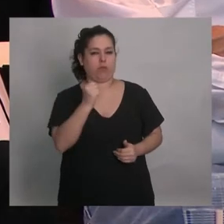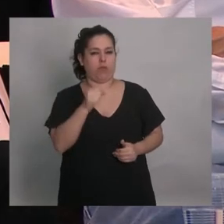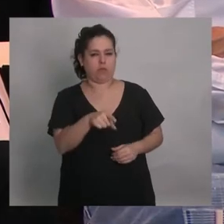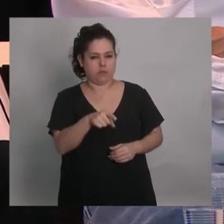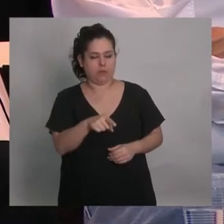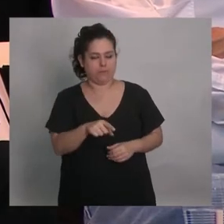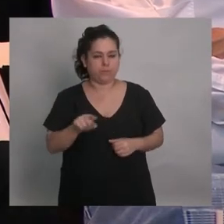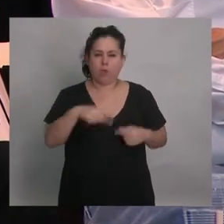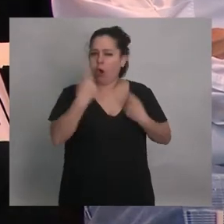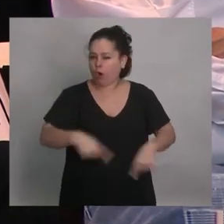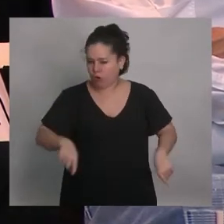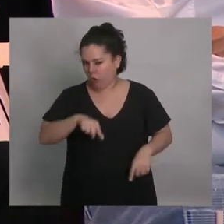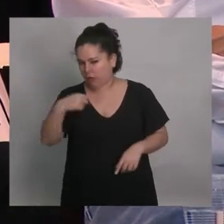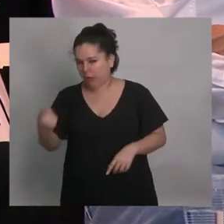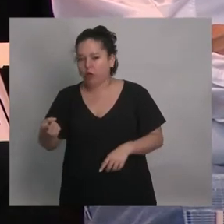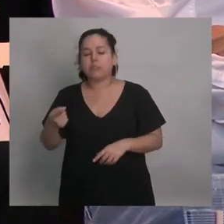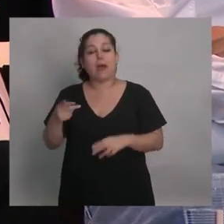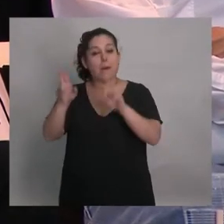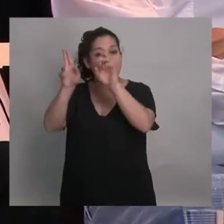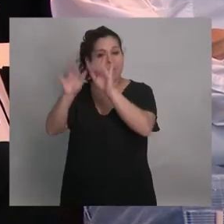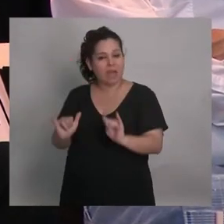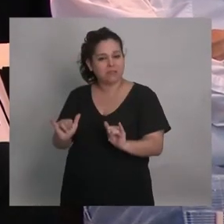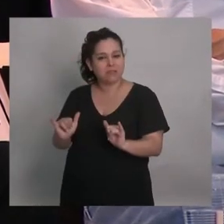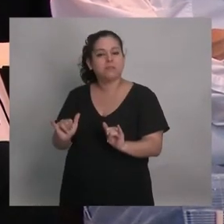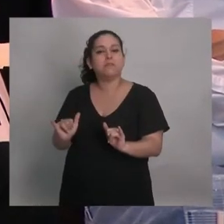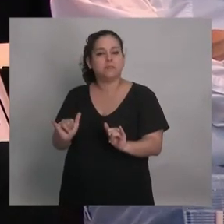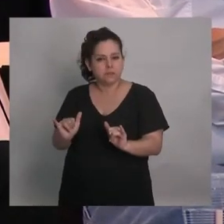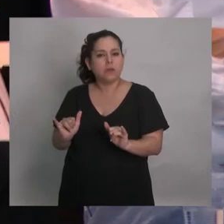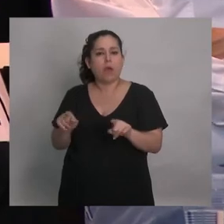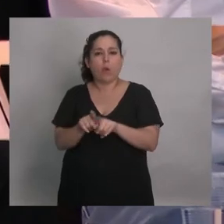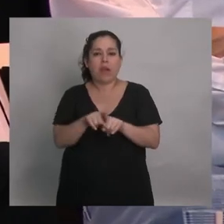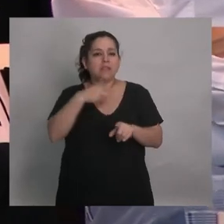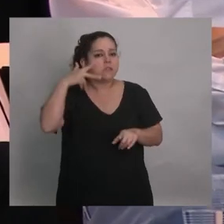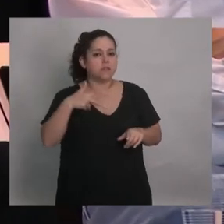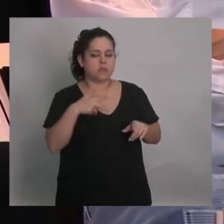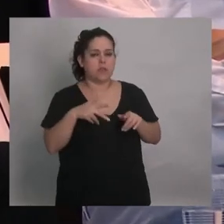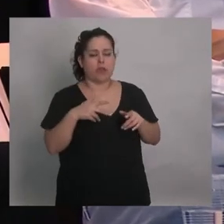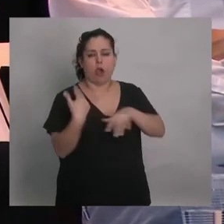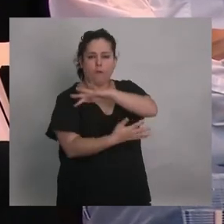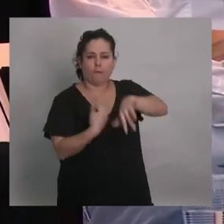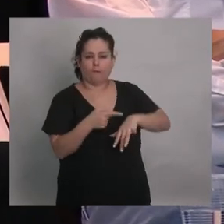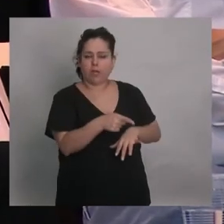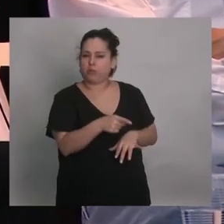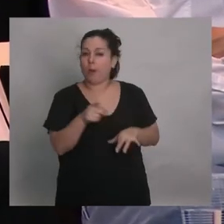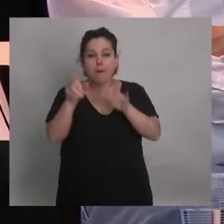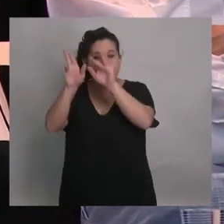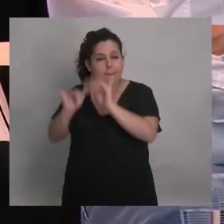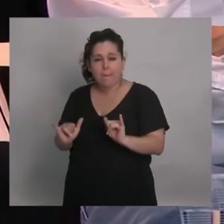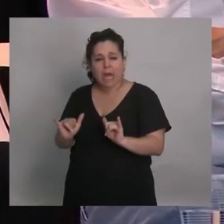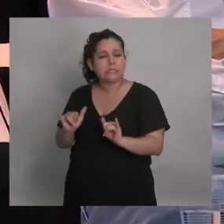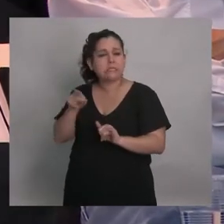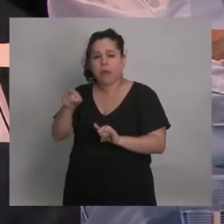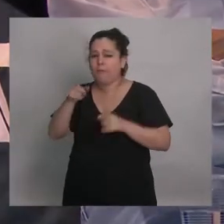lo otro que quiero señalar es que la paz no es la ausencia del conflicto la paz es una